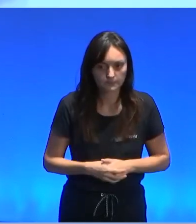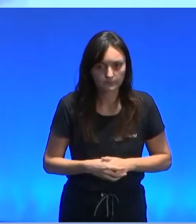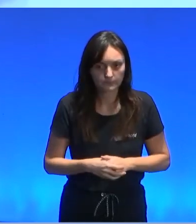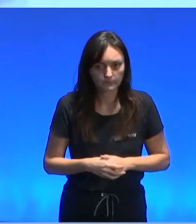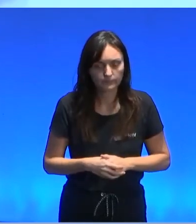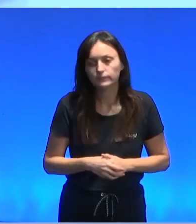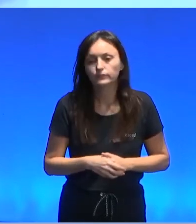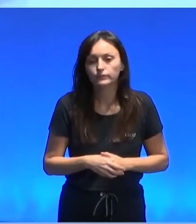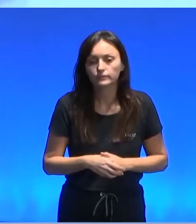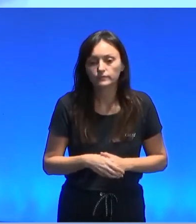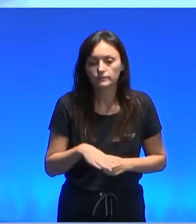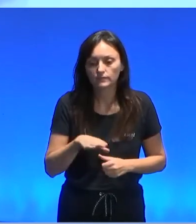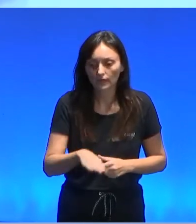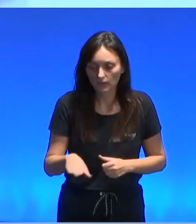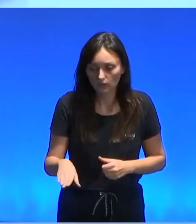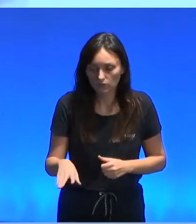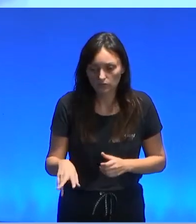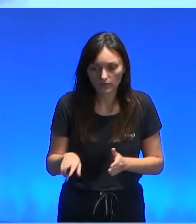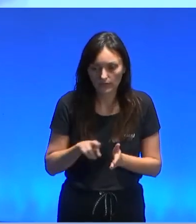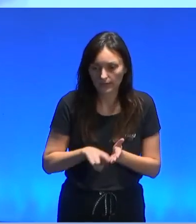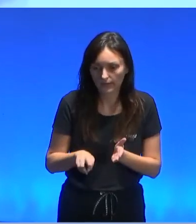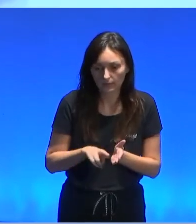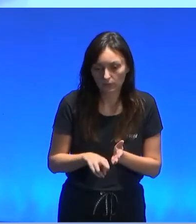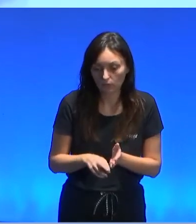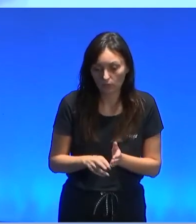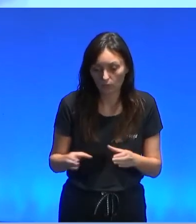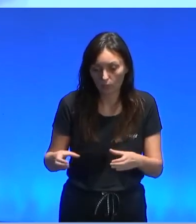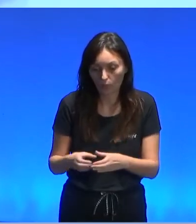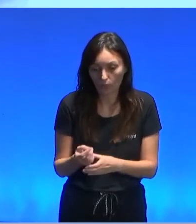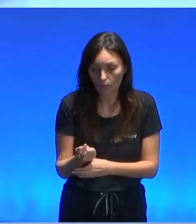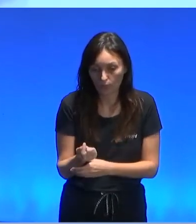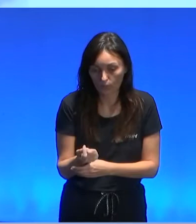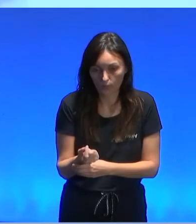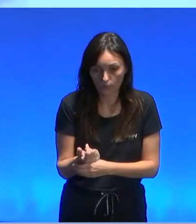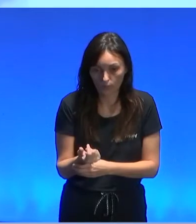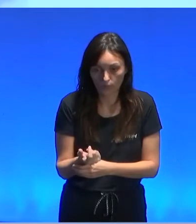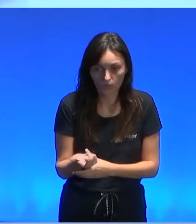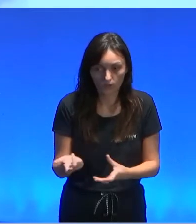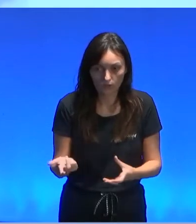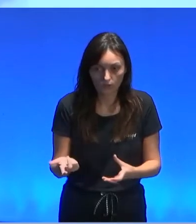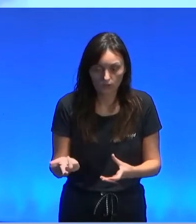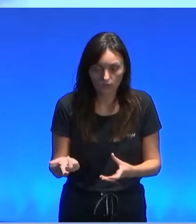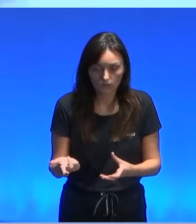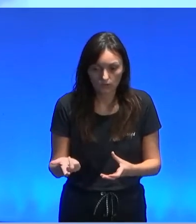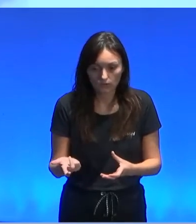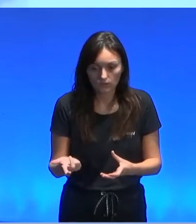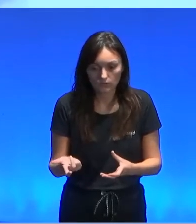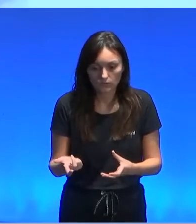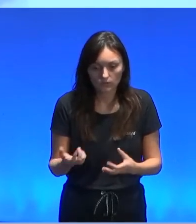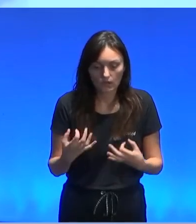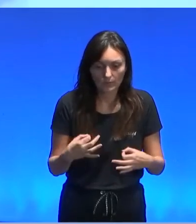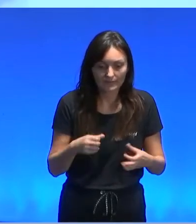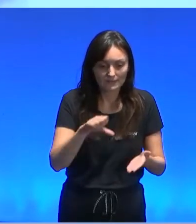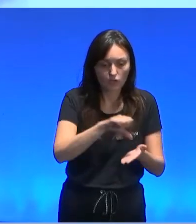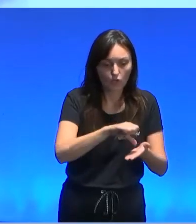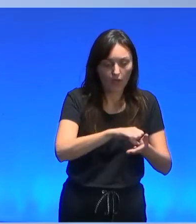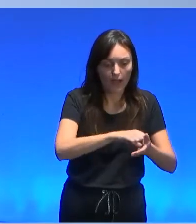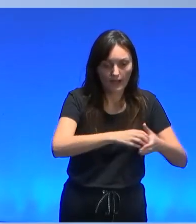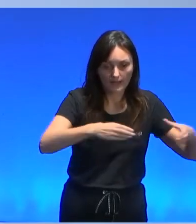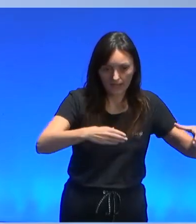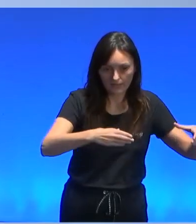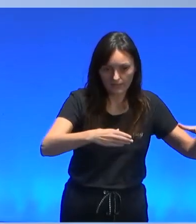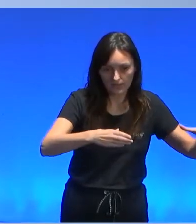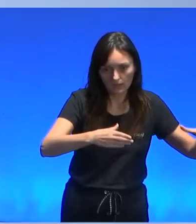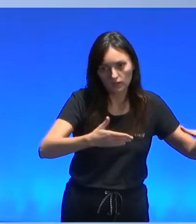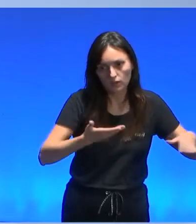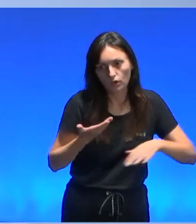niños, repito, son pocos. Normalmente, si la ciudad es grande,